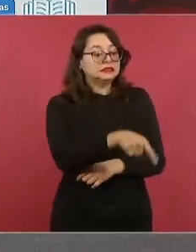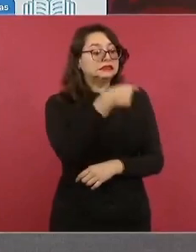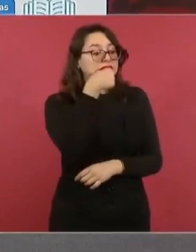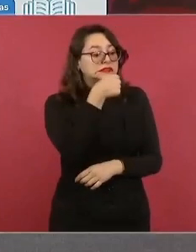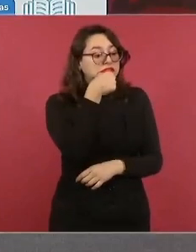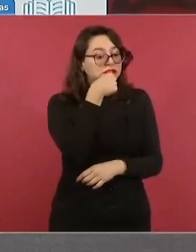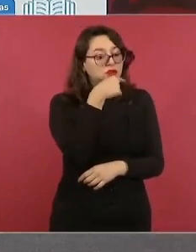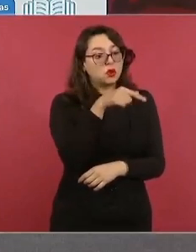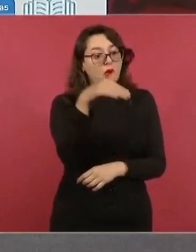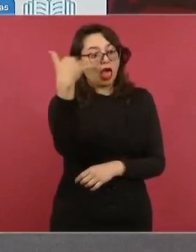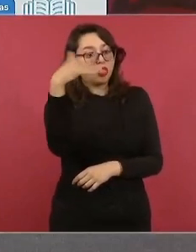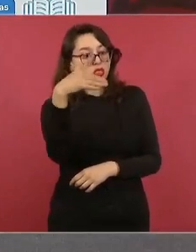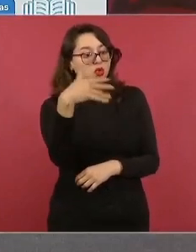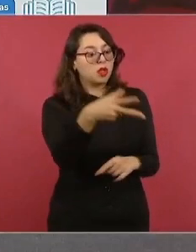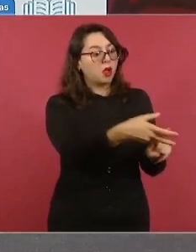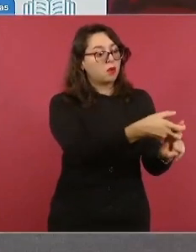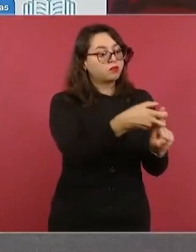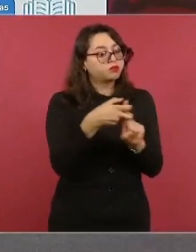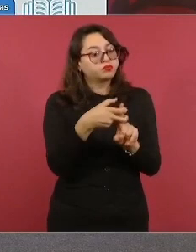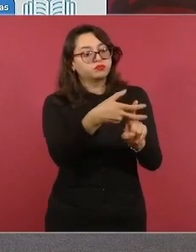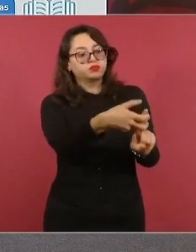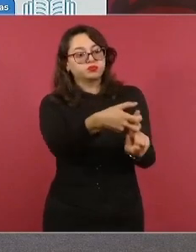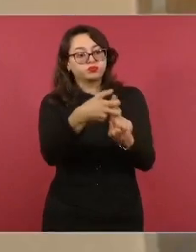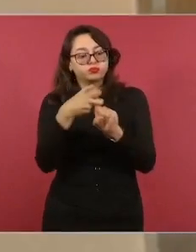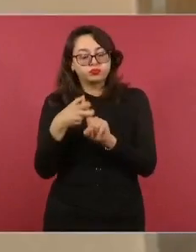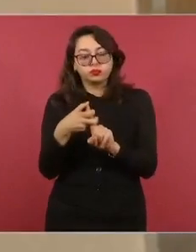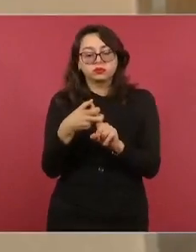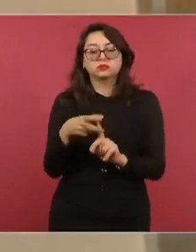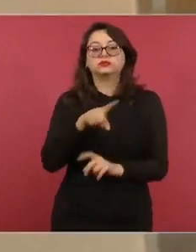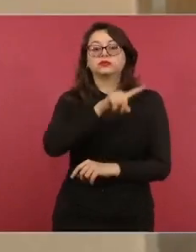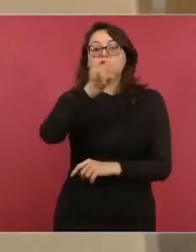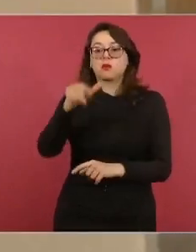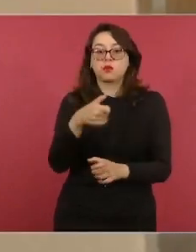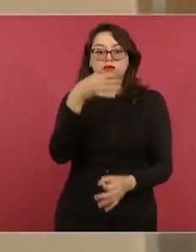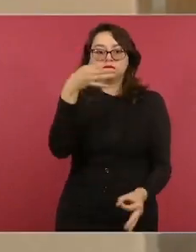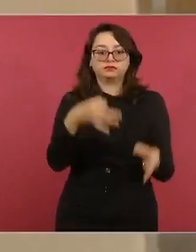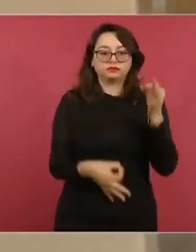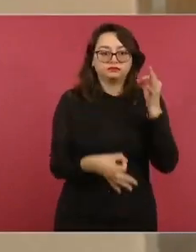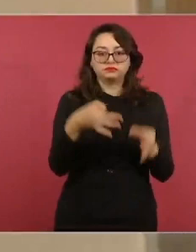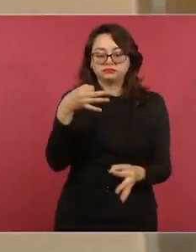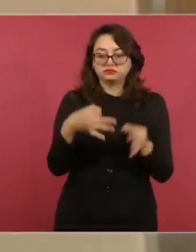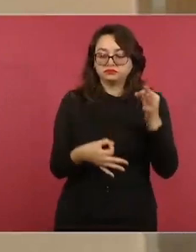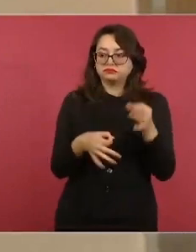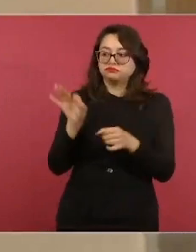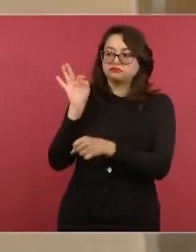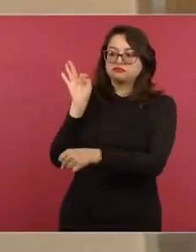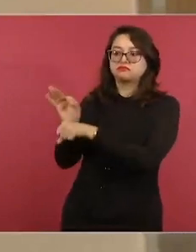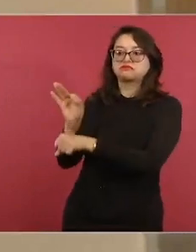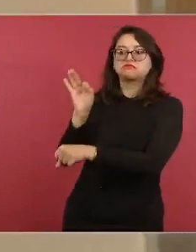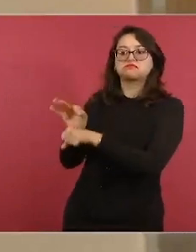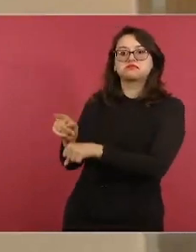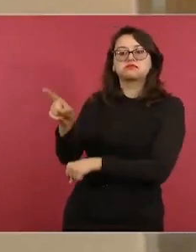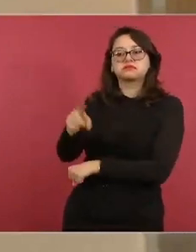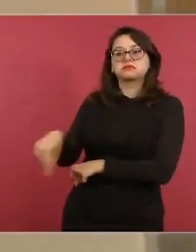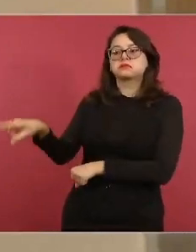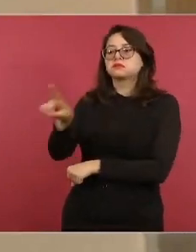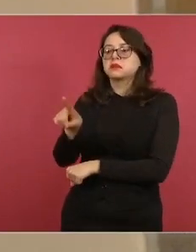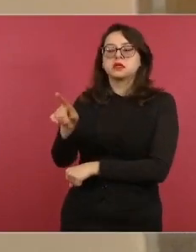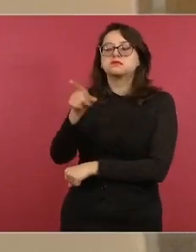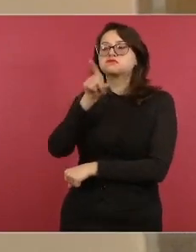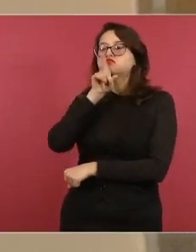imponiéndoles solamente una garantía económica y el uso de localizadores electrónicos aquí vemos